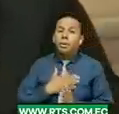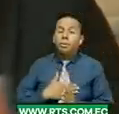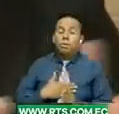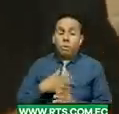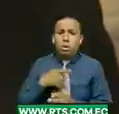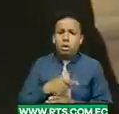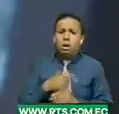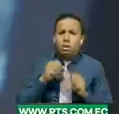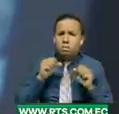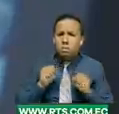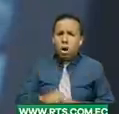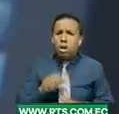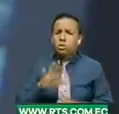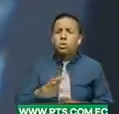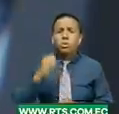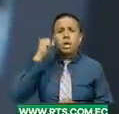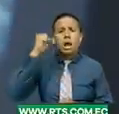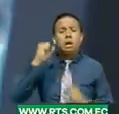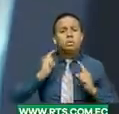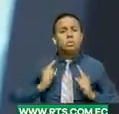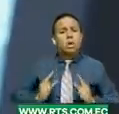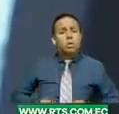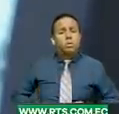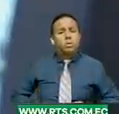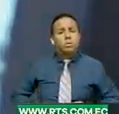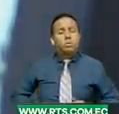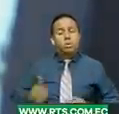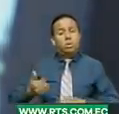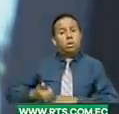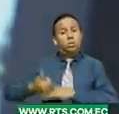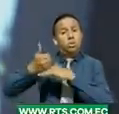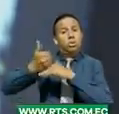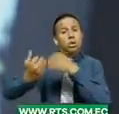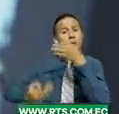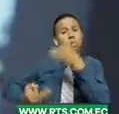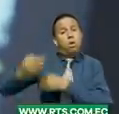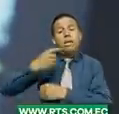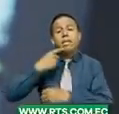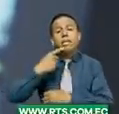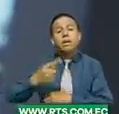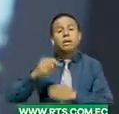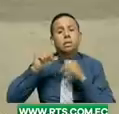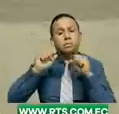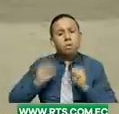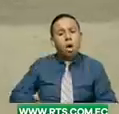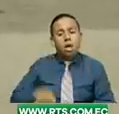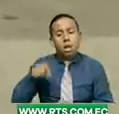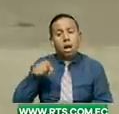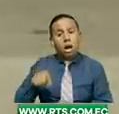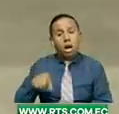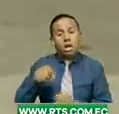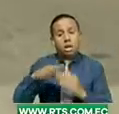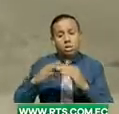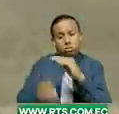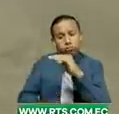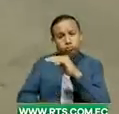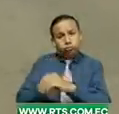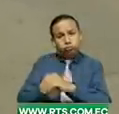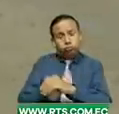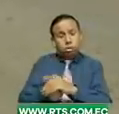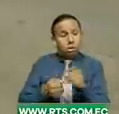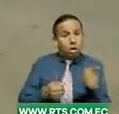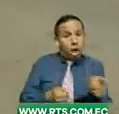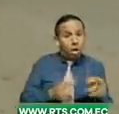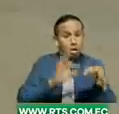el derecho a la salud. En audiencia además se resolvió que permanezca en la vivienda hasta que el centro de rehabilitación social tenga las múltiples